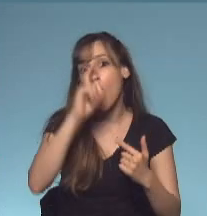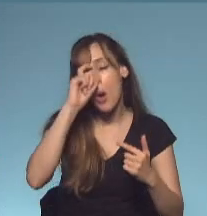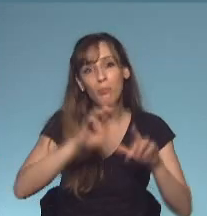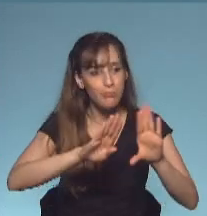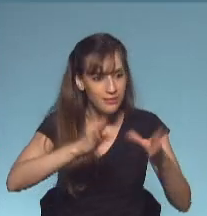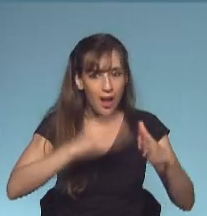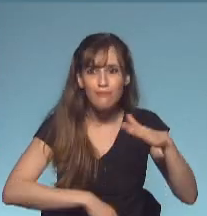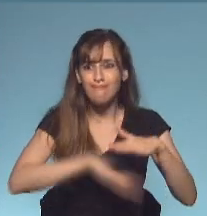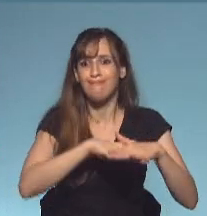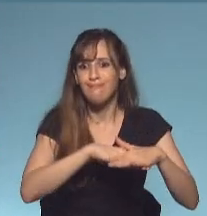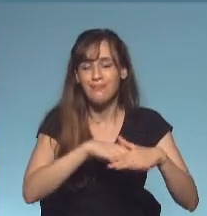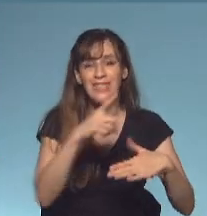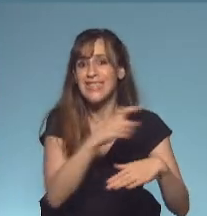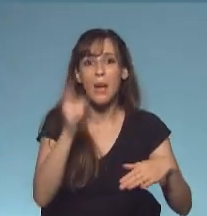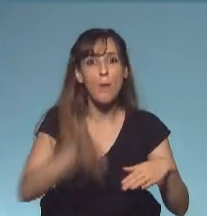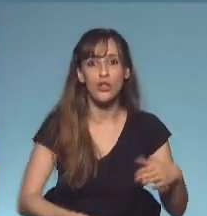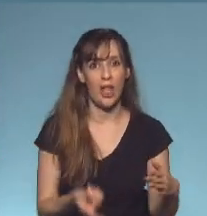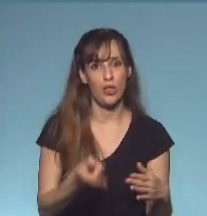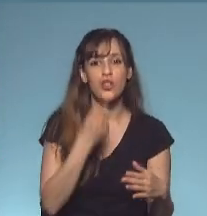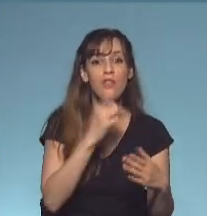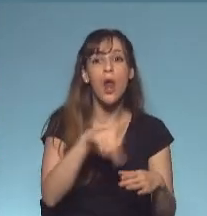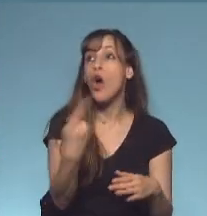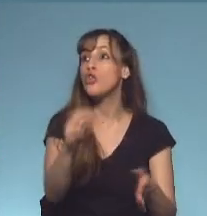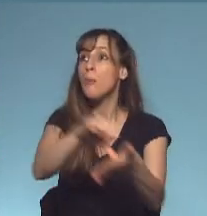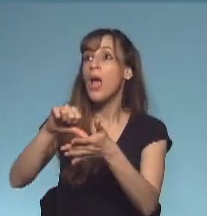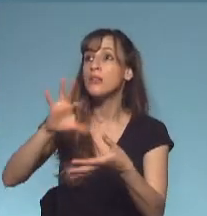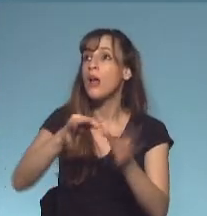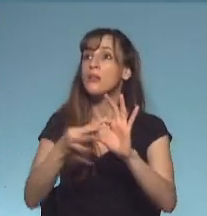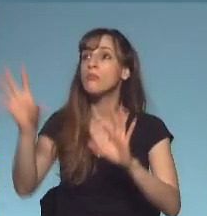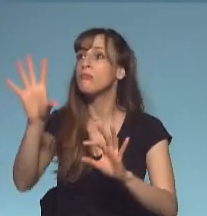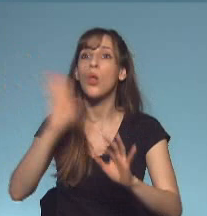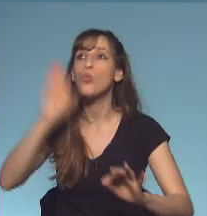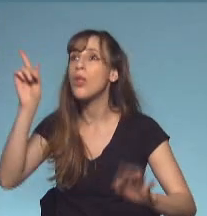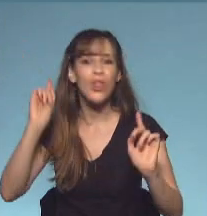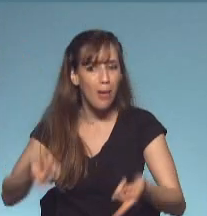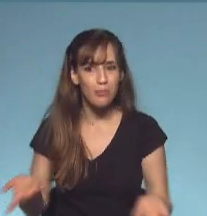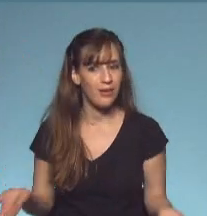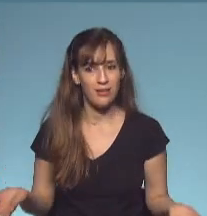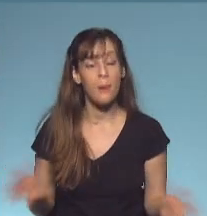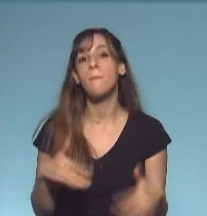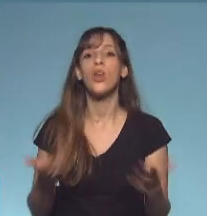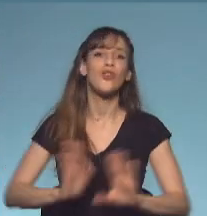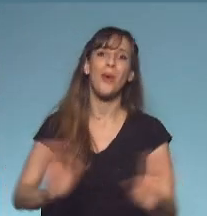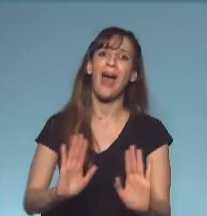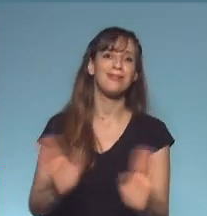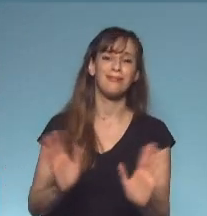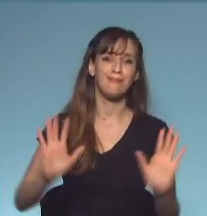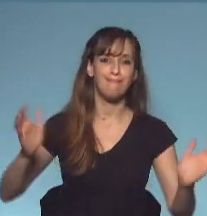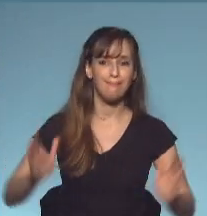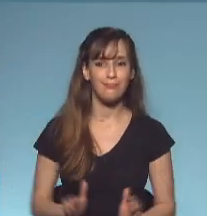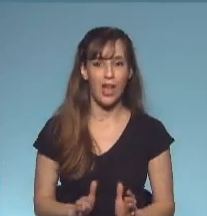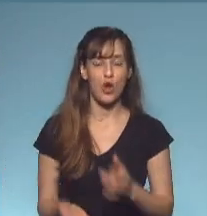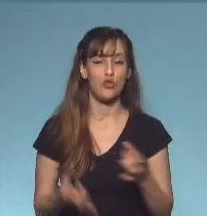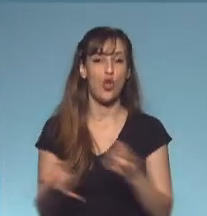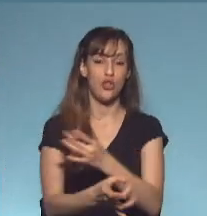en los países desarrollados, en Europa, en Estados Unidos, no hay sistema que aguante. Por eso hay que parar el crecimiento de los contagios. Ese